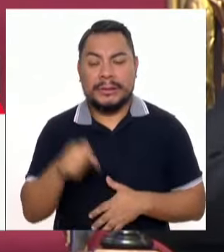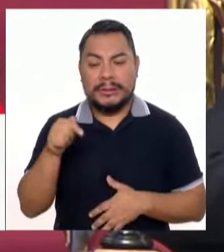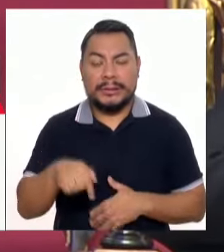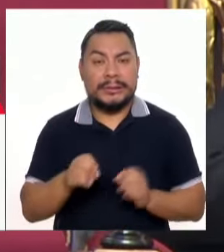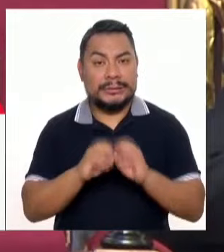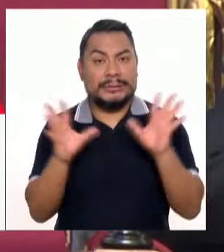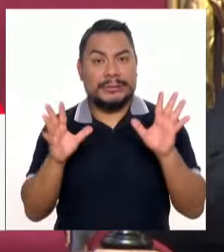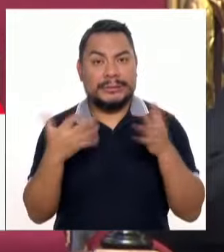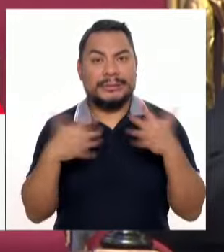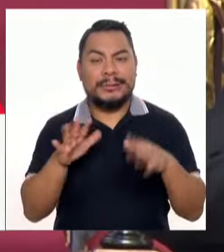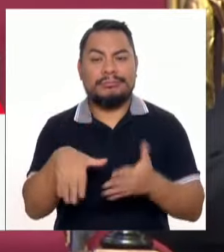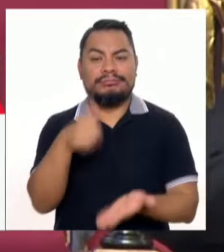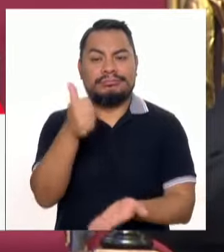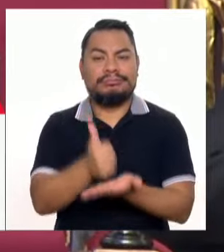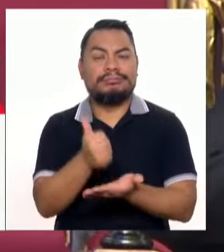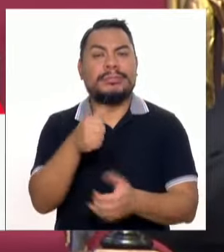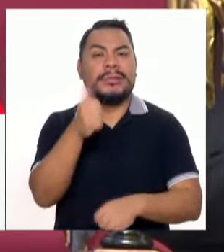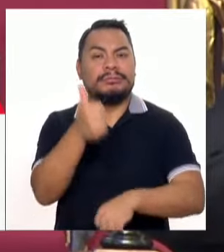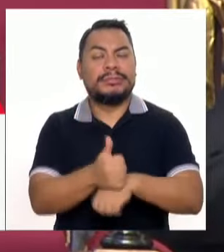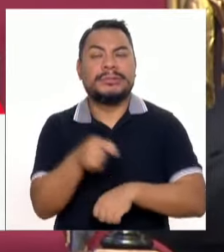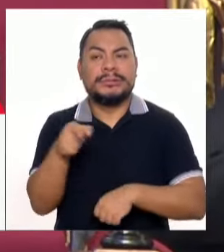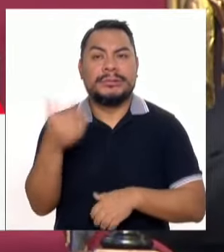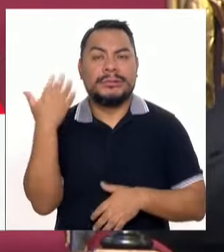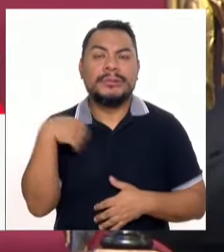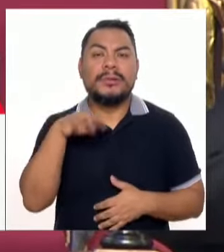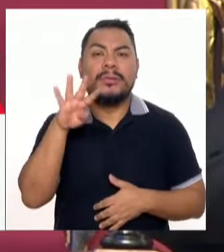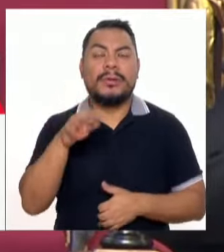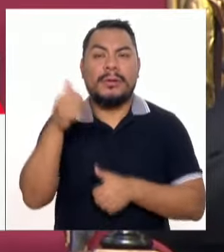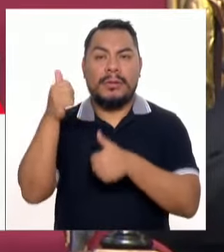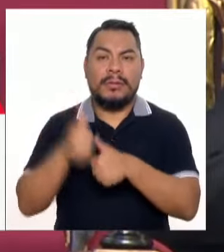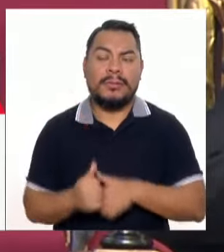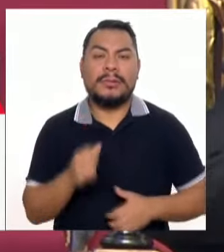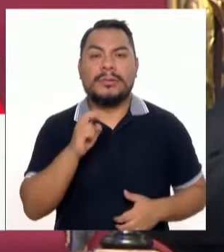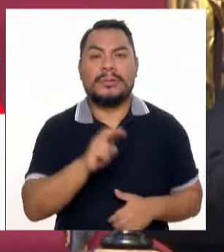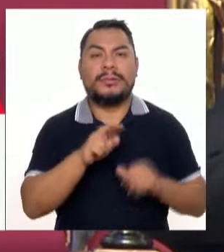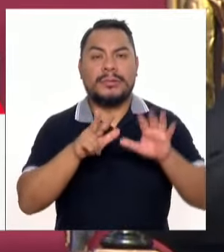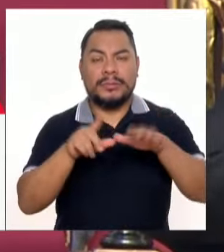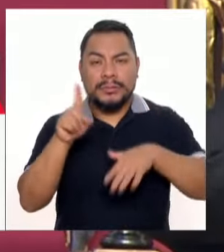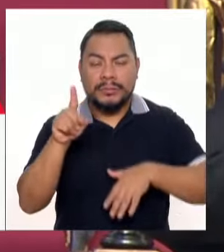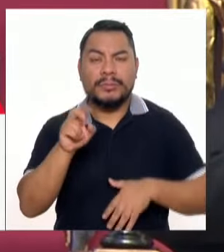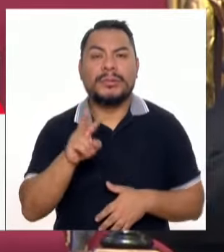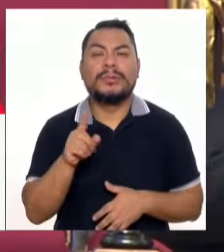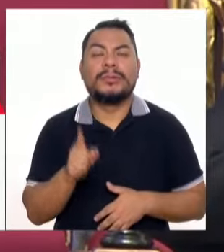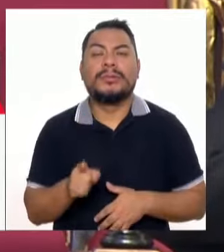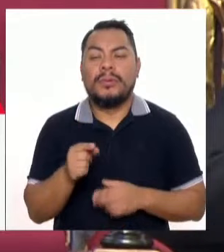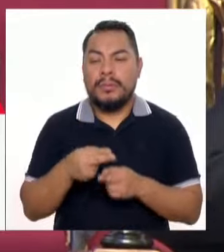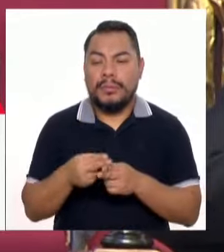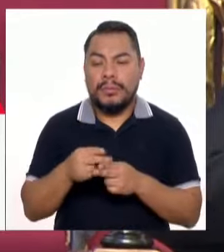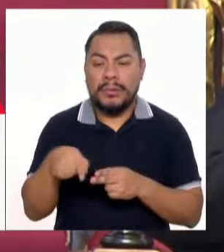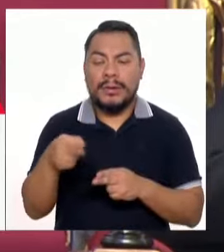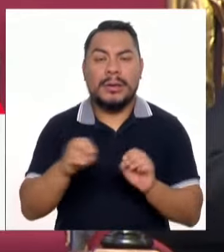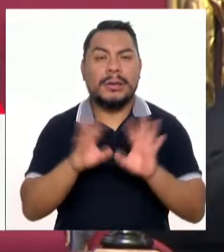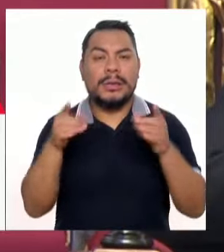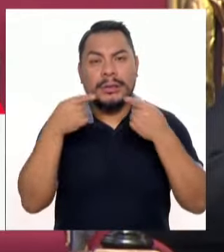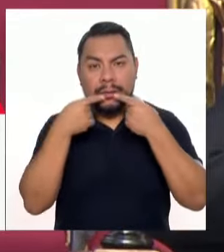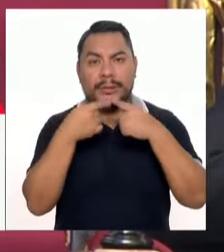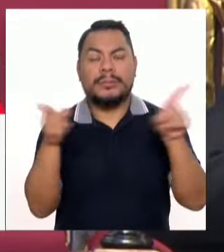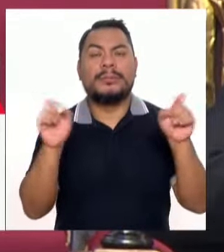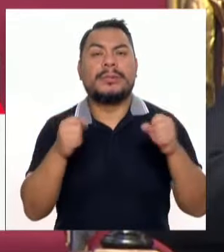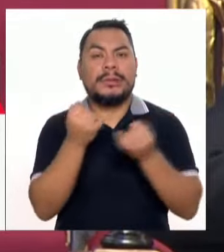fue instituida porque el 4 de agosto de 1821, pocos días después de proclamar